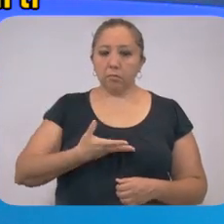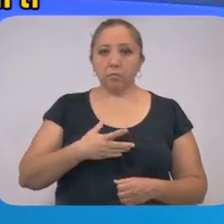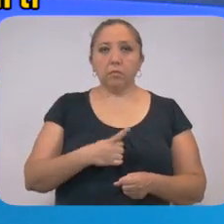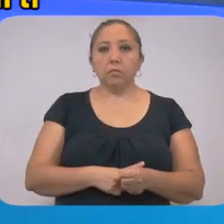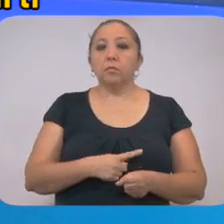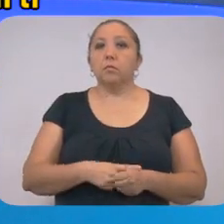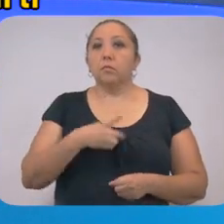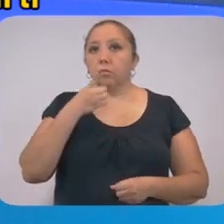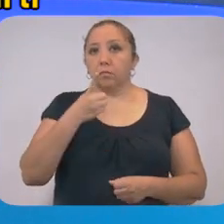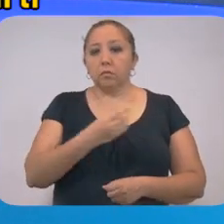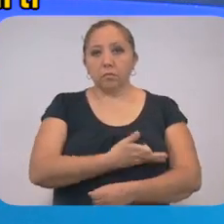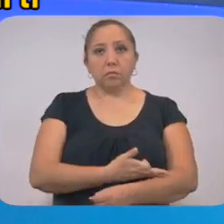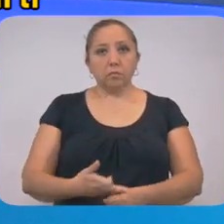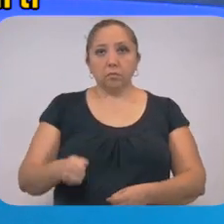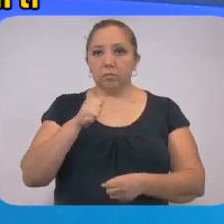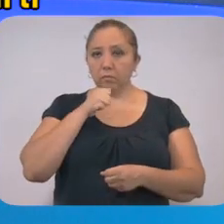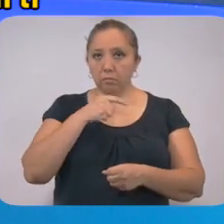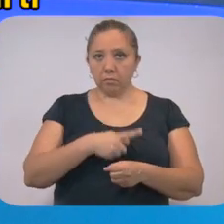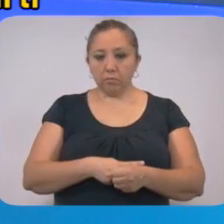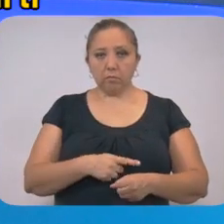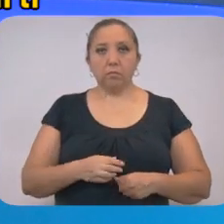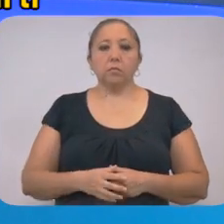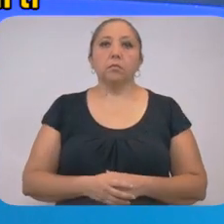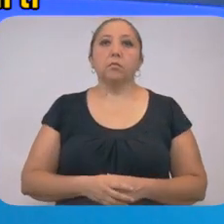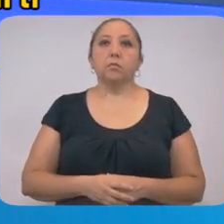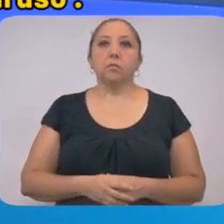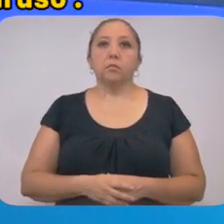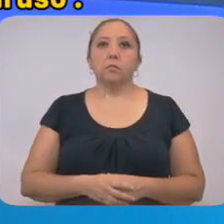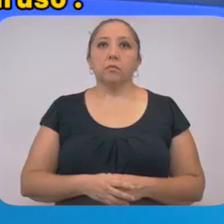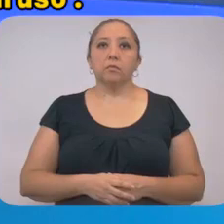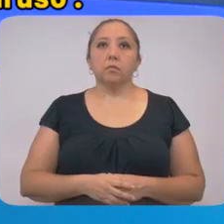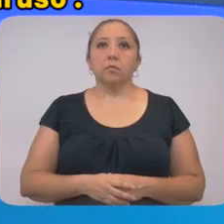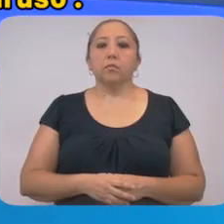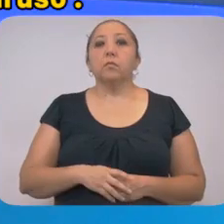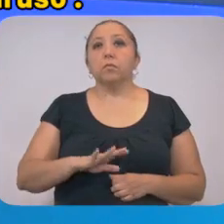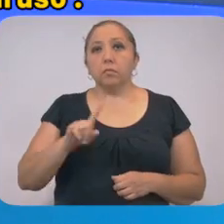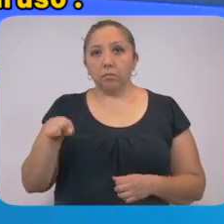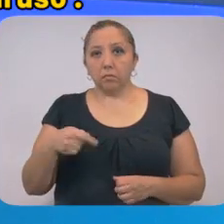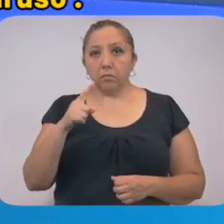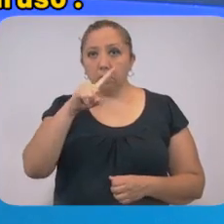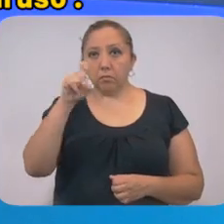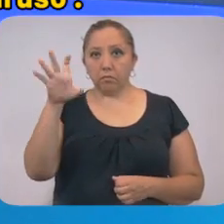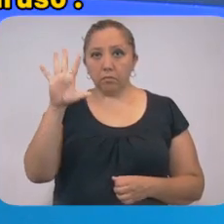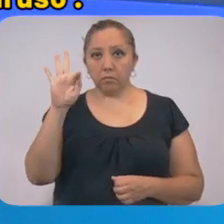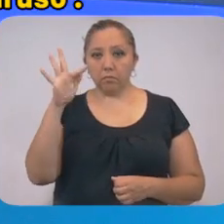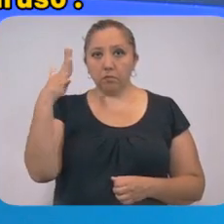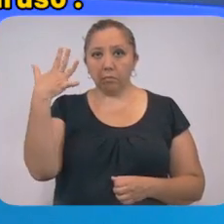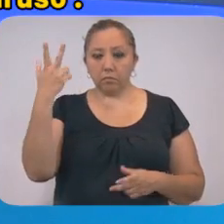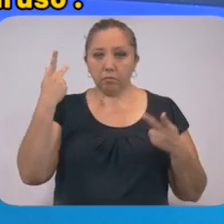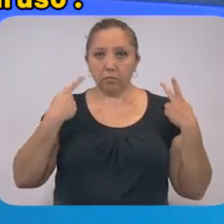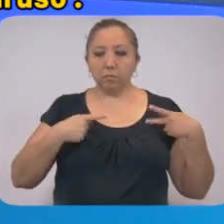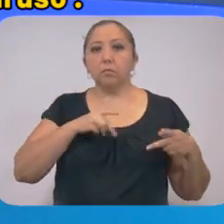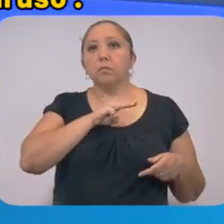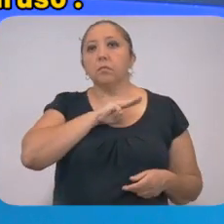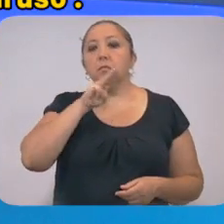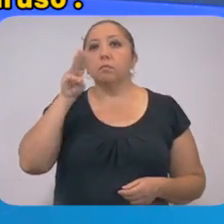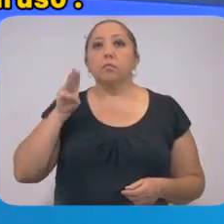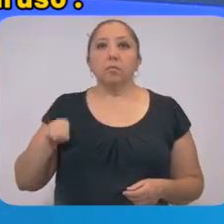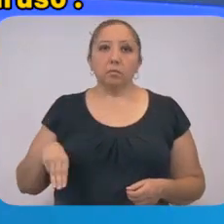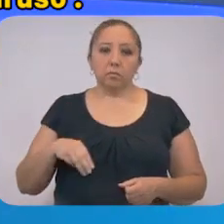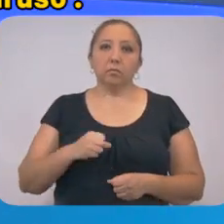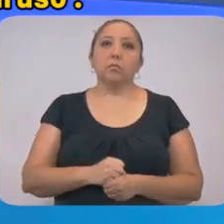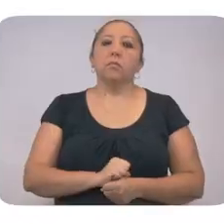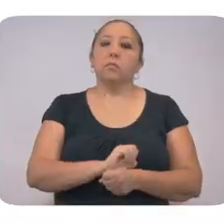Sus contactos hasta el momento se reportan asintomáticos. En total, son 145 las personas fallecidas a causa